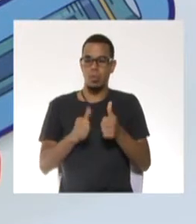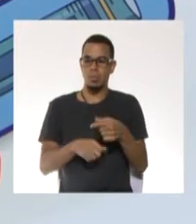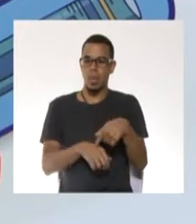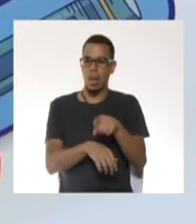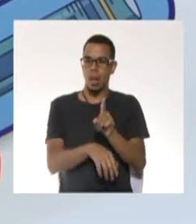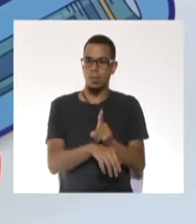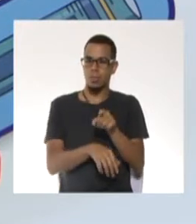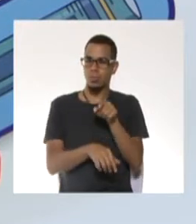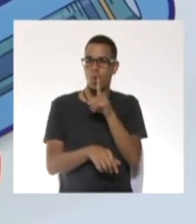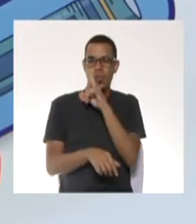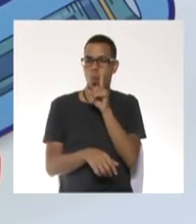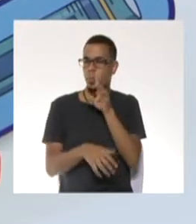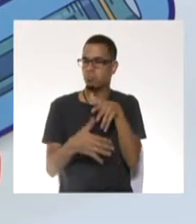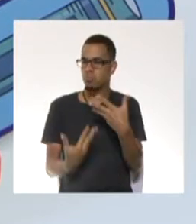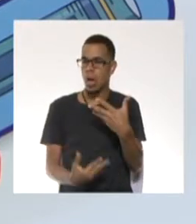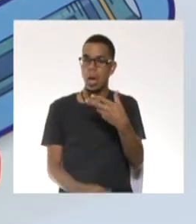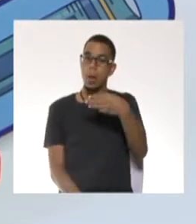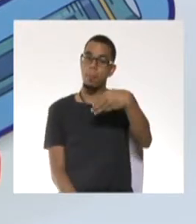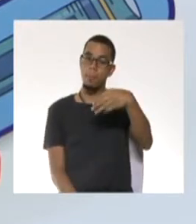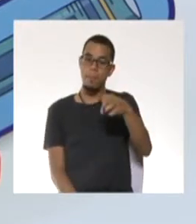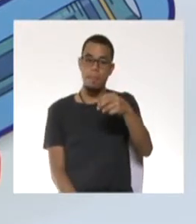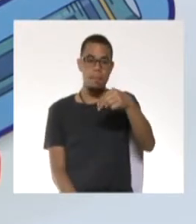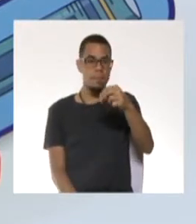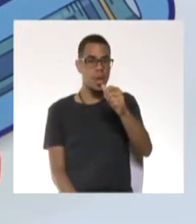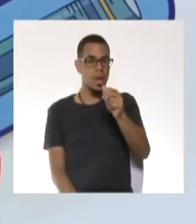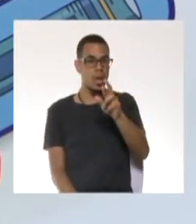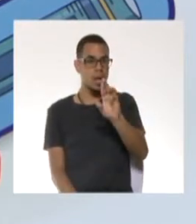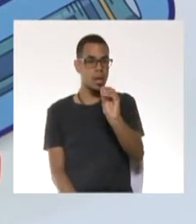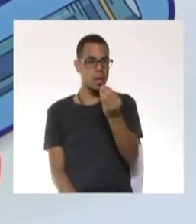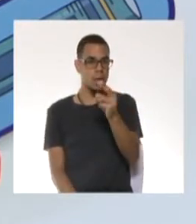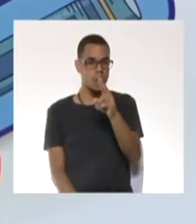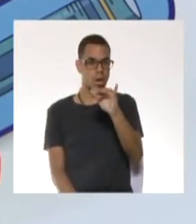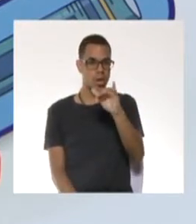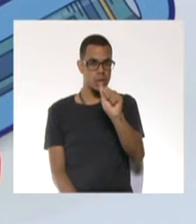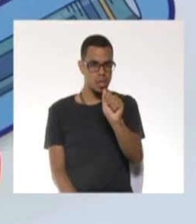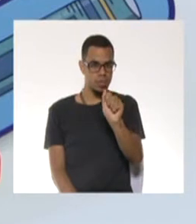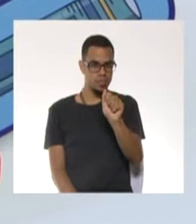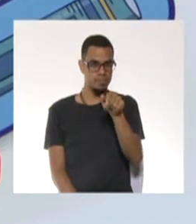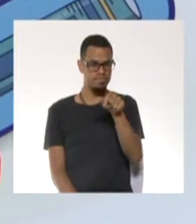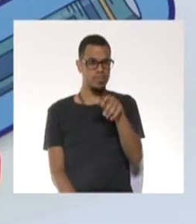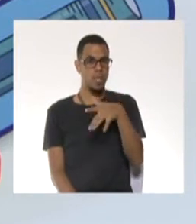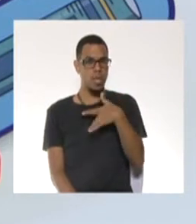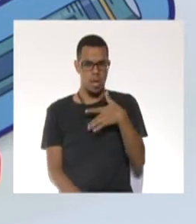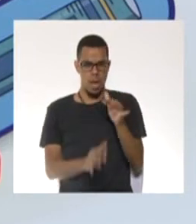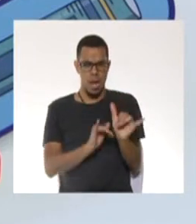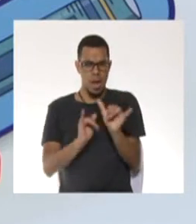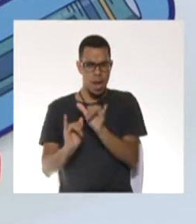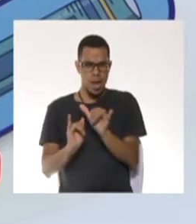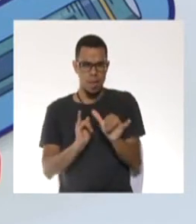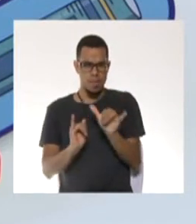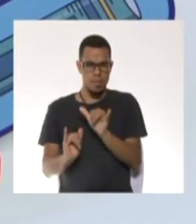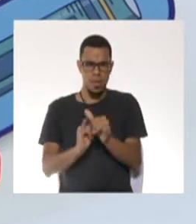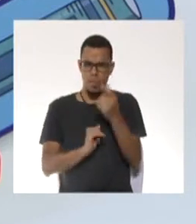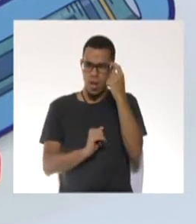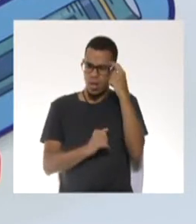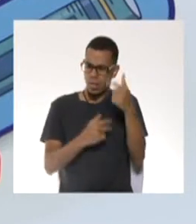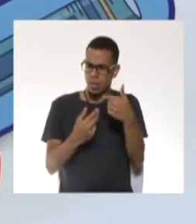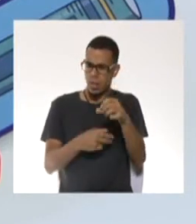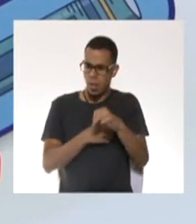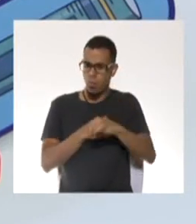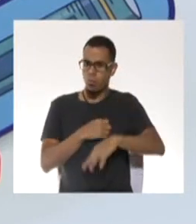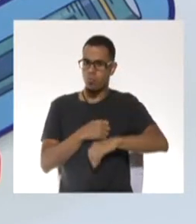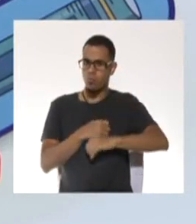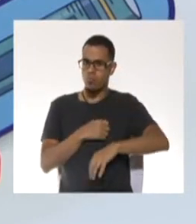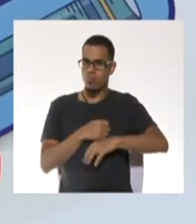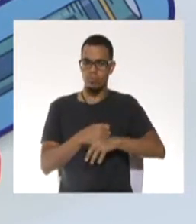llama menarquía. Entonces va a haber un ciclo. No todas las chicas van a tener la misma cantidad de días de su ciclo menstrual. Esto